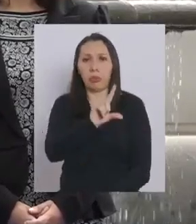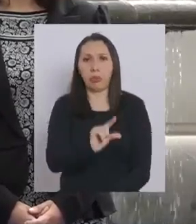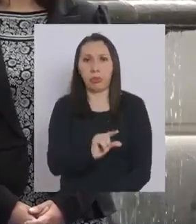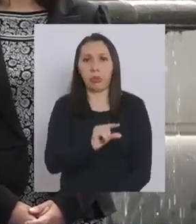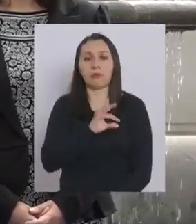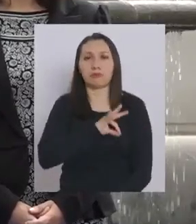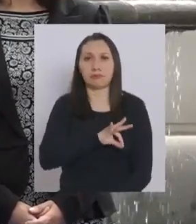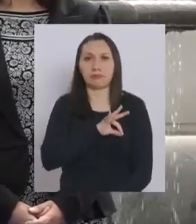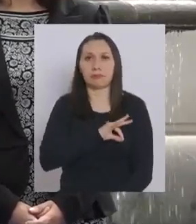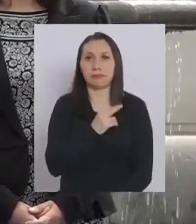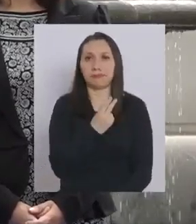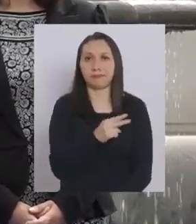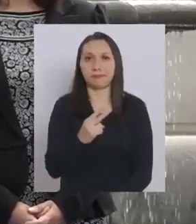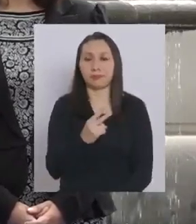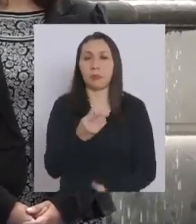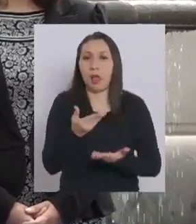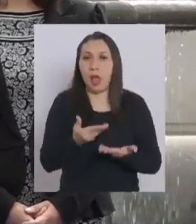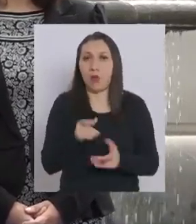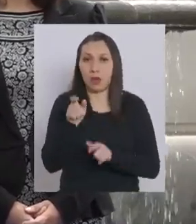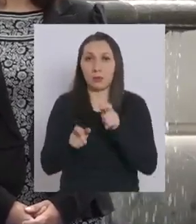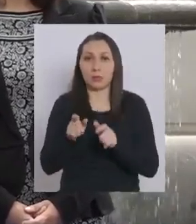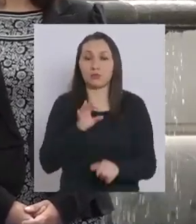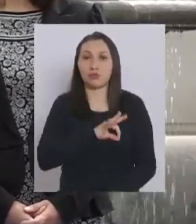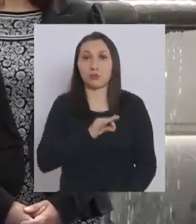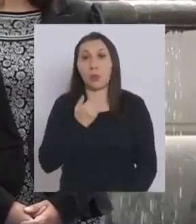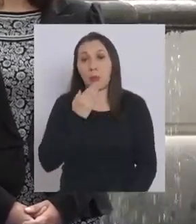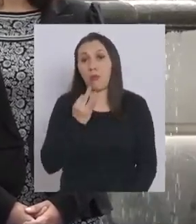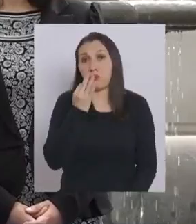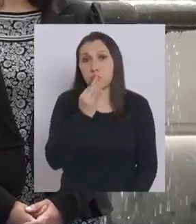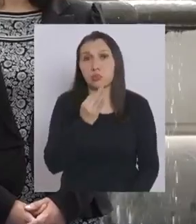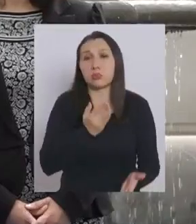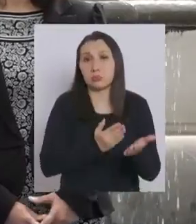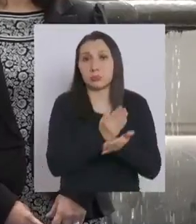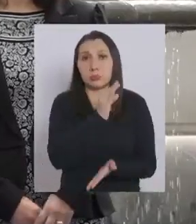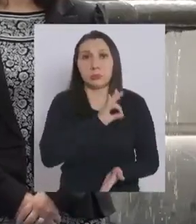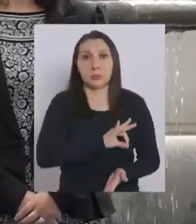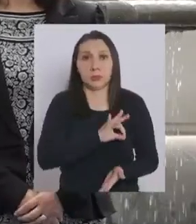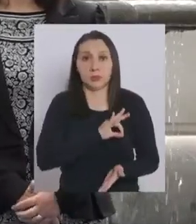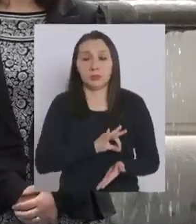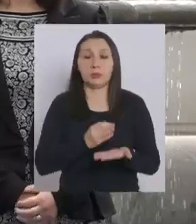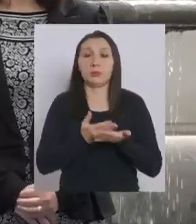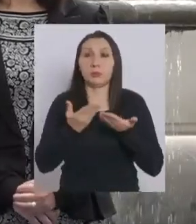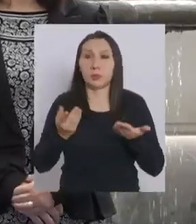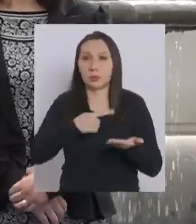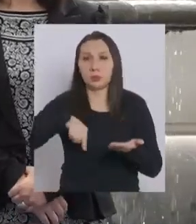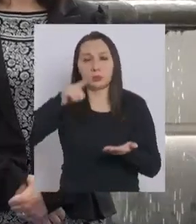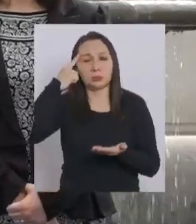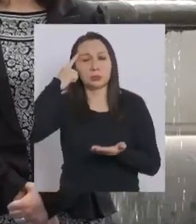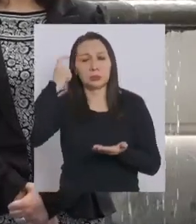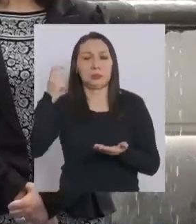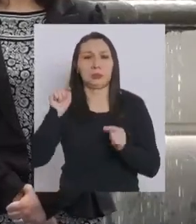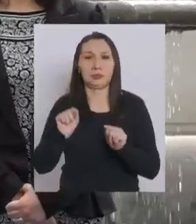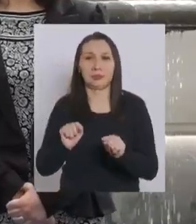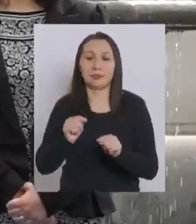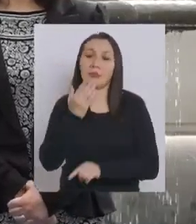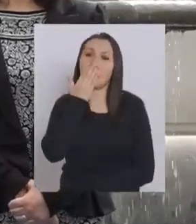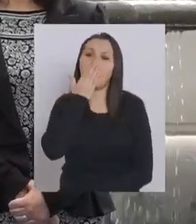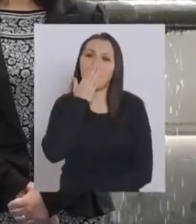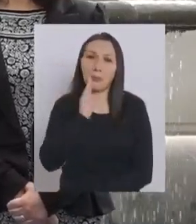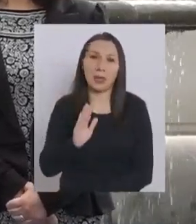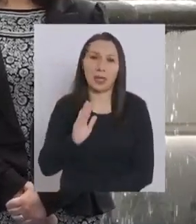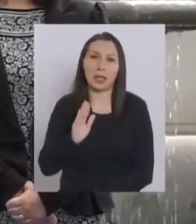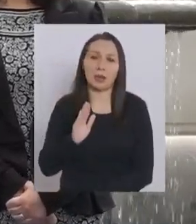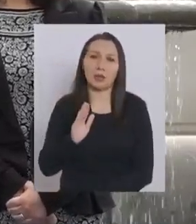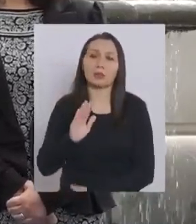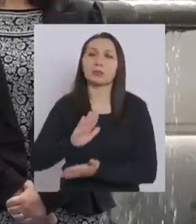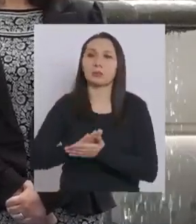las pensiones de los actuales pensionados y de los futuros pensionados. Y por lo tanto creemos que es una mejor y